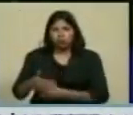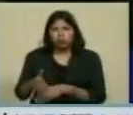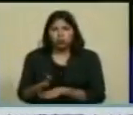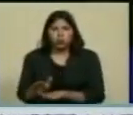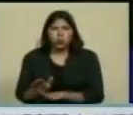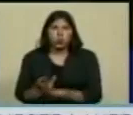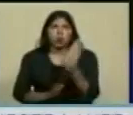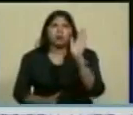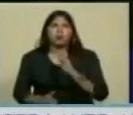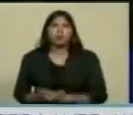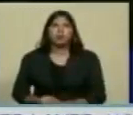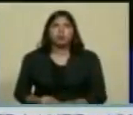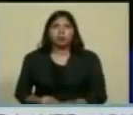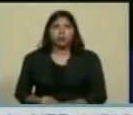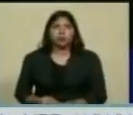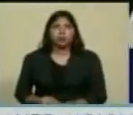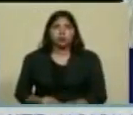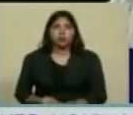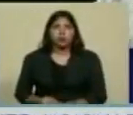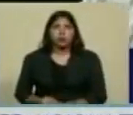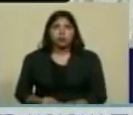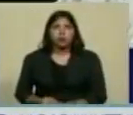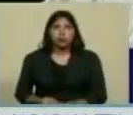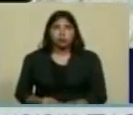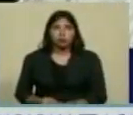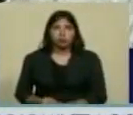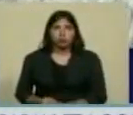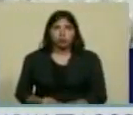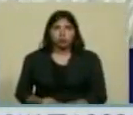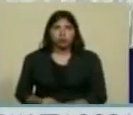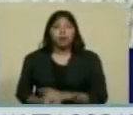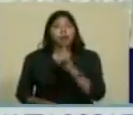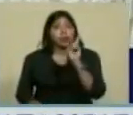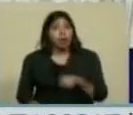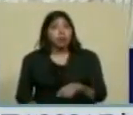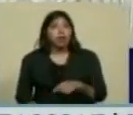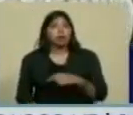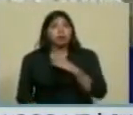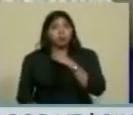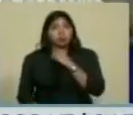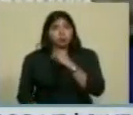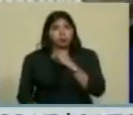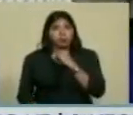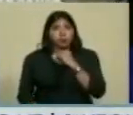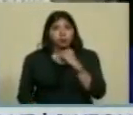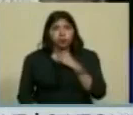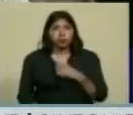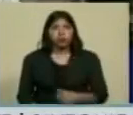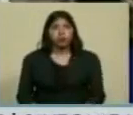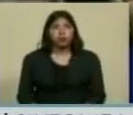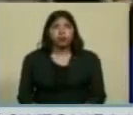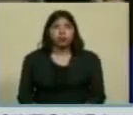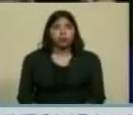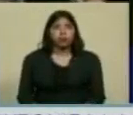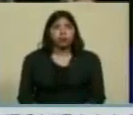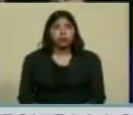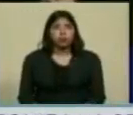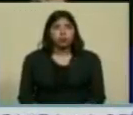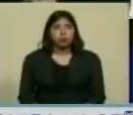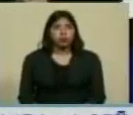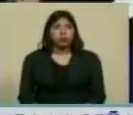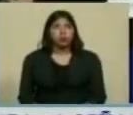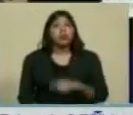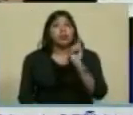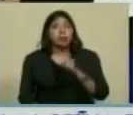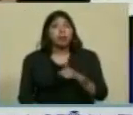reinventando, aplicando una reingeniería para no detener al país. También vale la ocasión para anunciar,